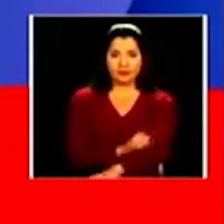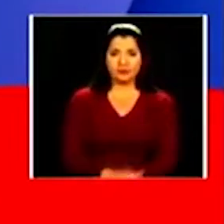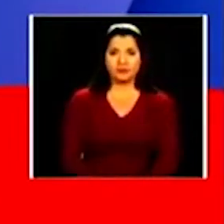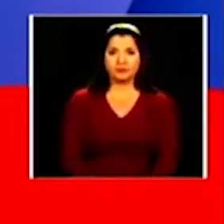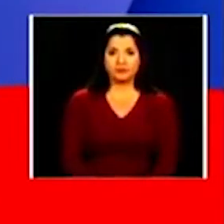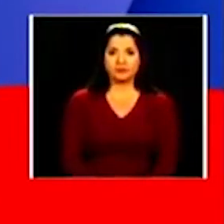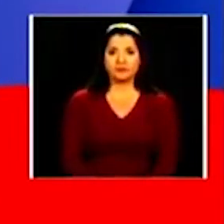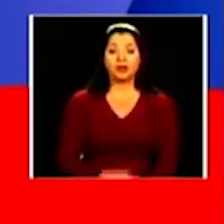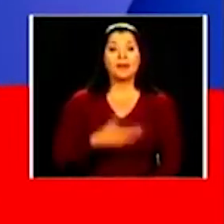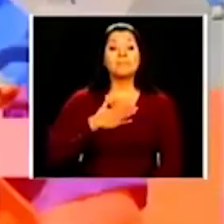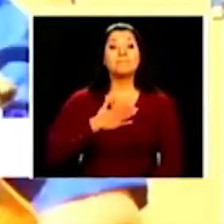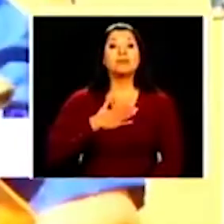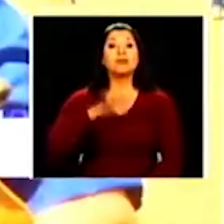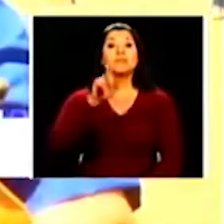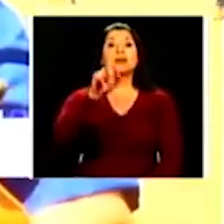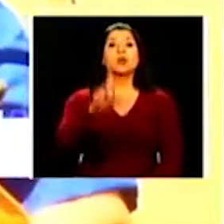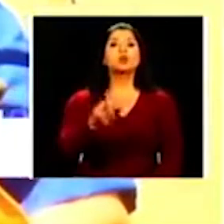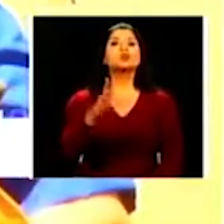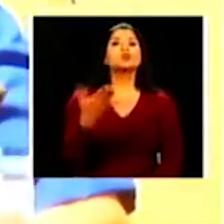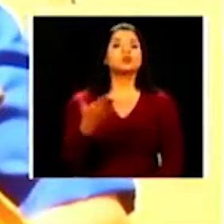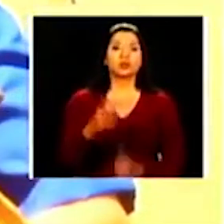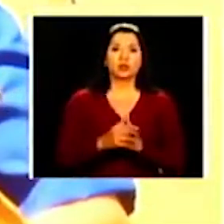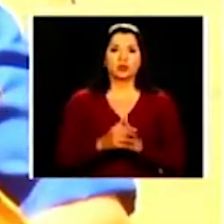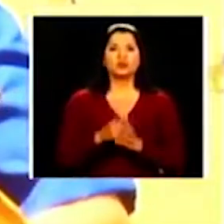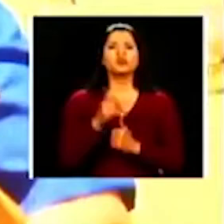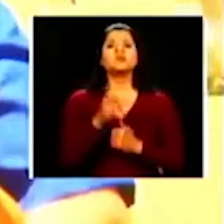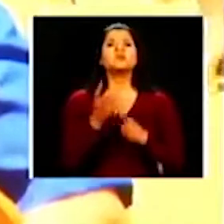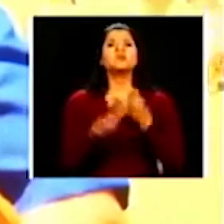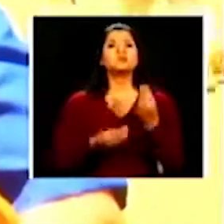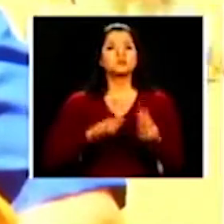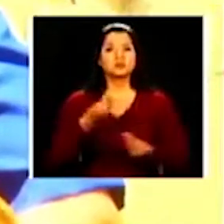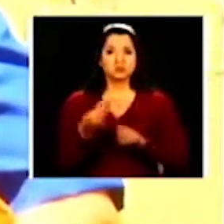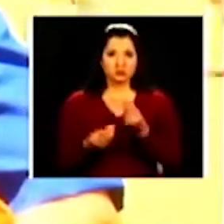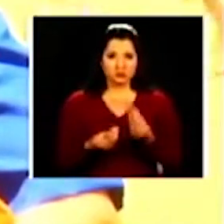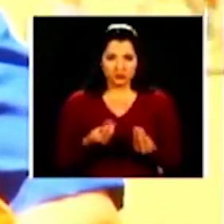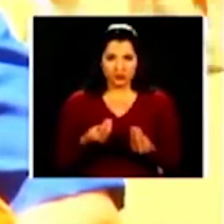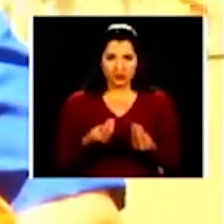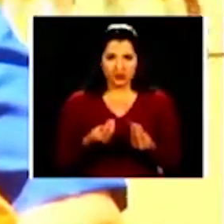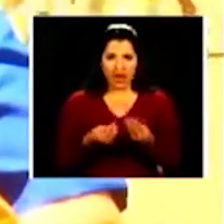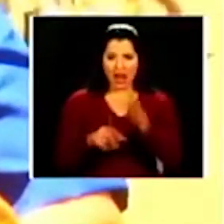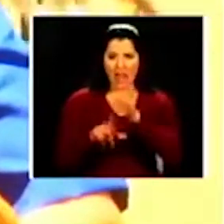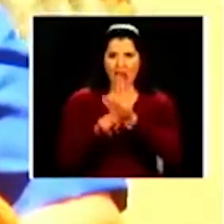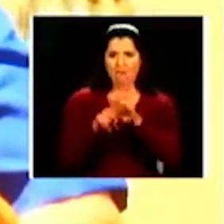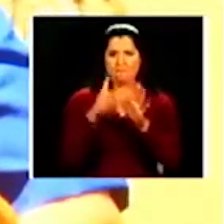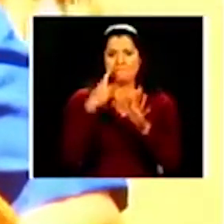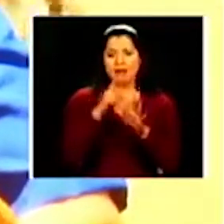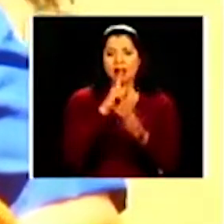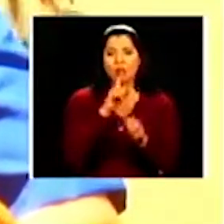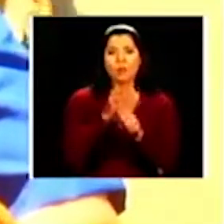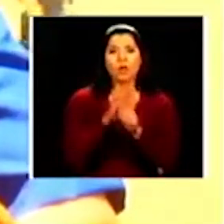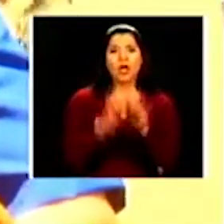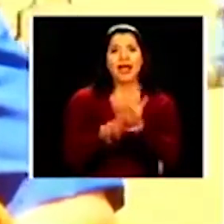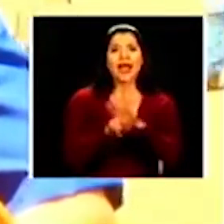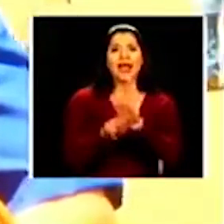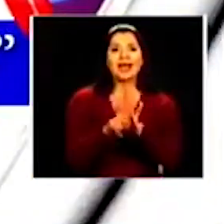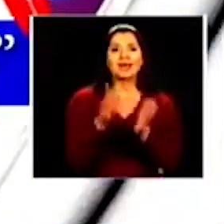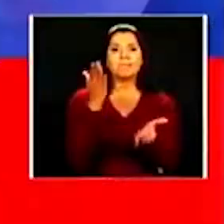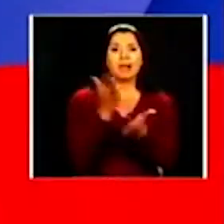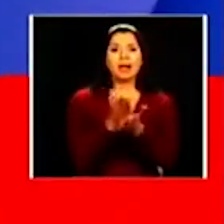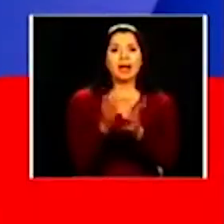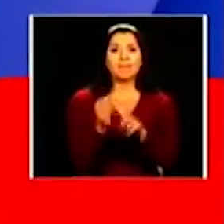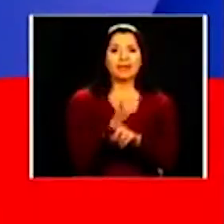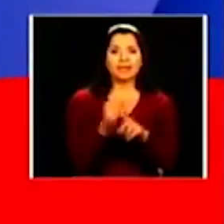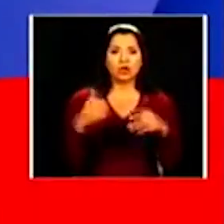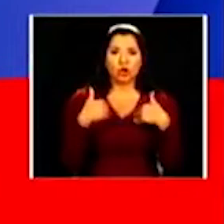Mi pregunta es, ¿cómo van ustedes a ejecutar la ley sobre el maltrato animal?